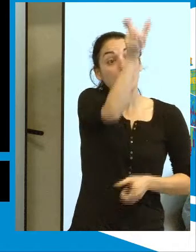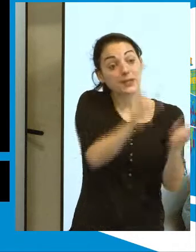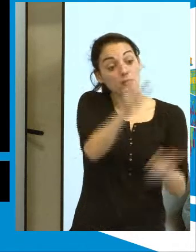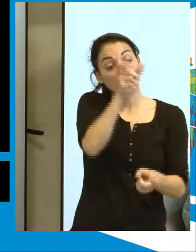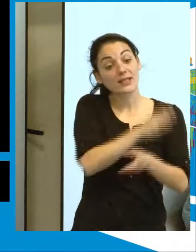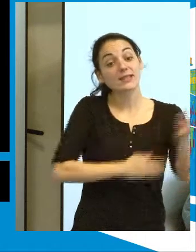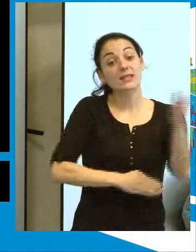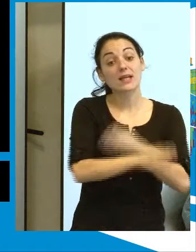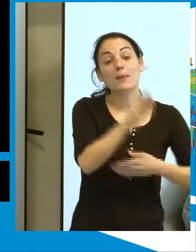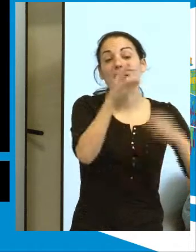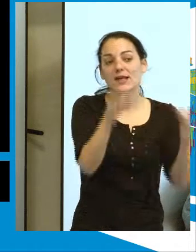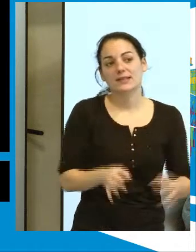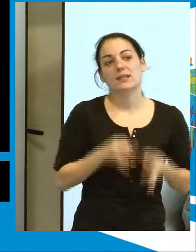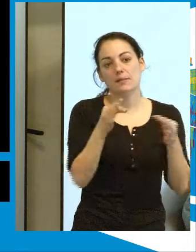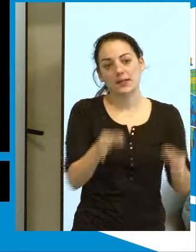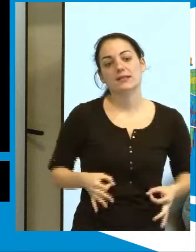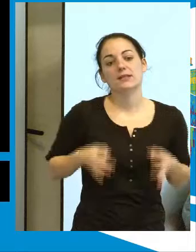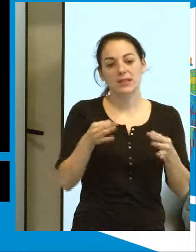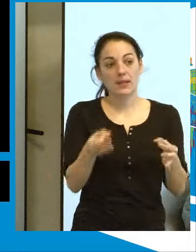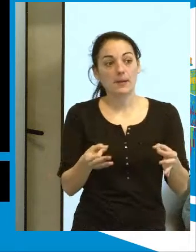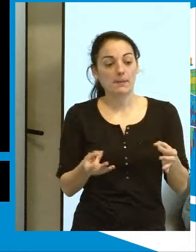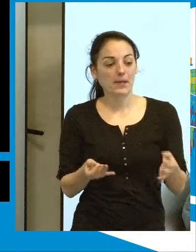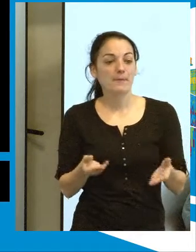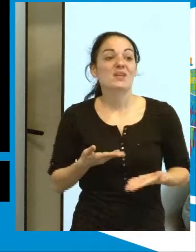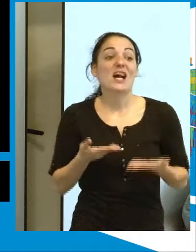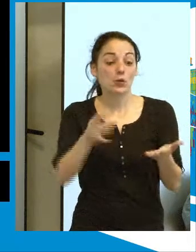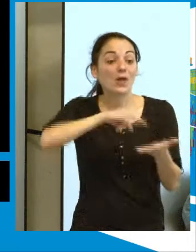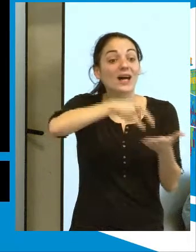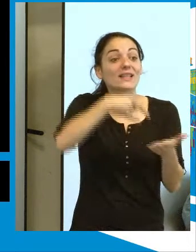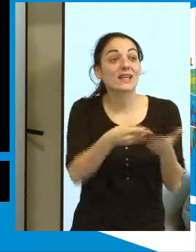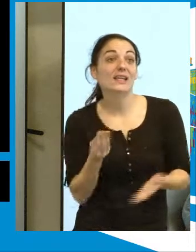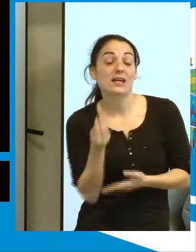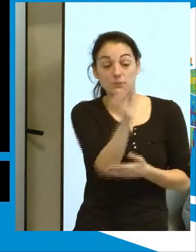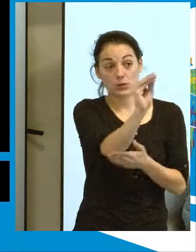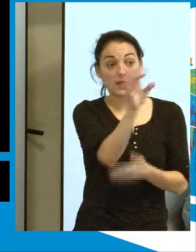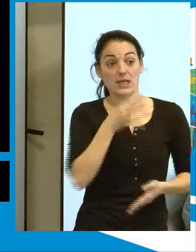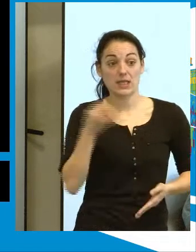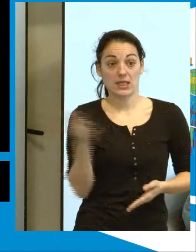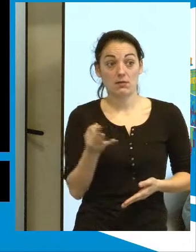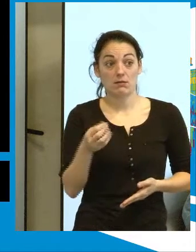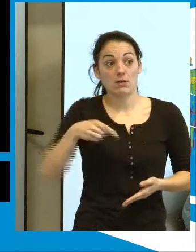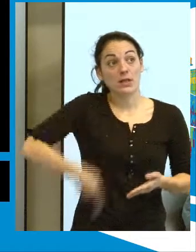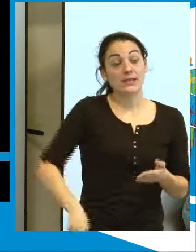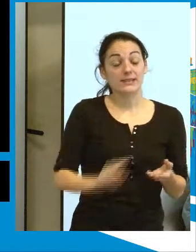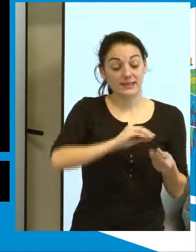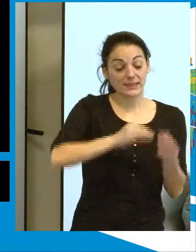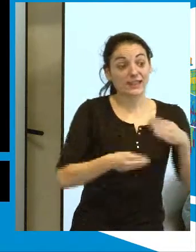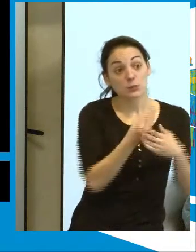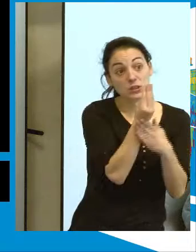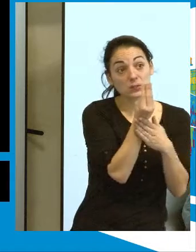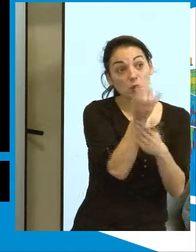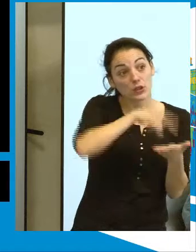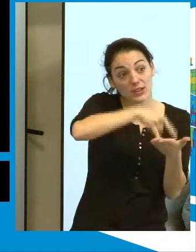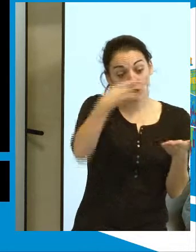discapacidad siempre van a tener que aportar una ayuda técnica. Son dispositivos tecnológicos pues, que tienen un coste